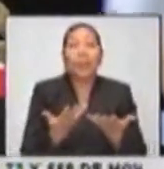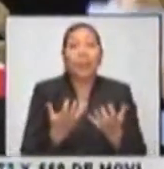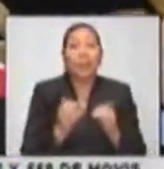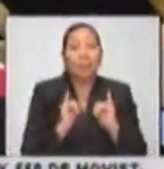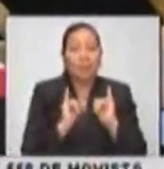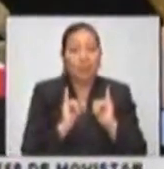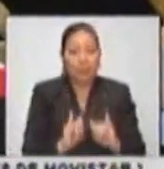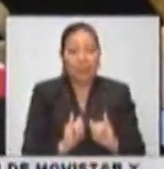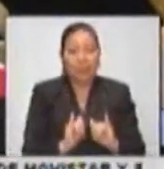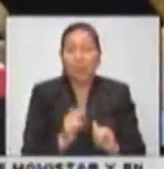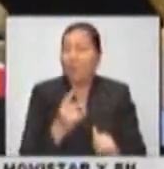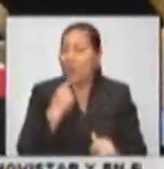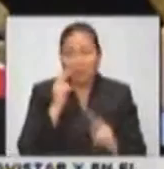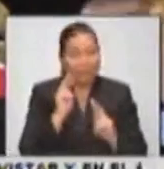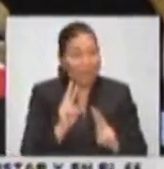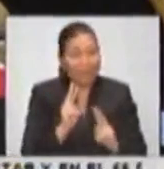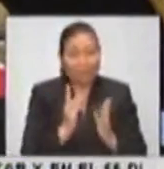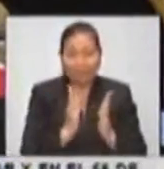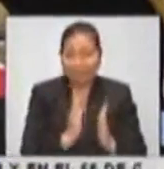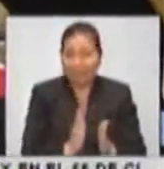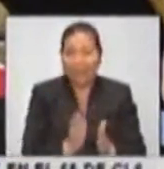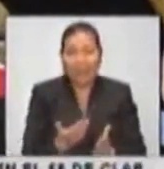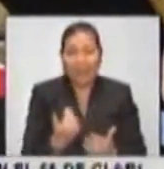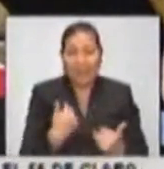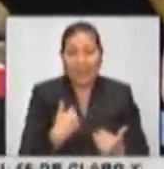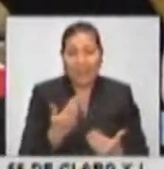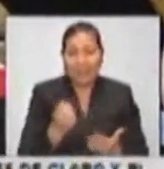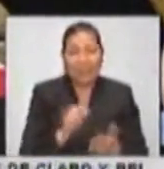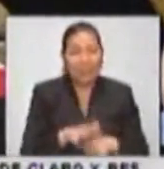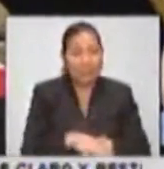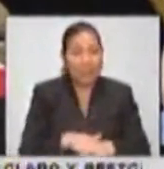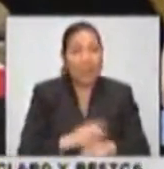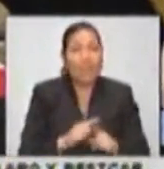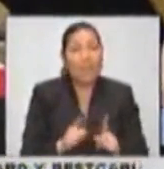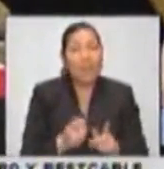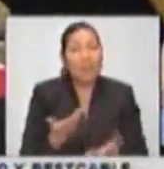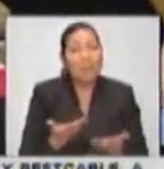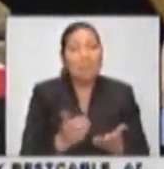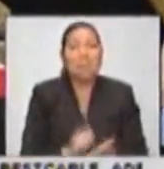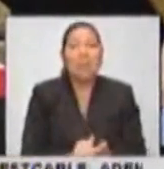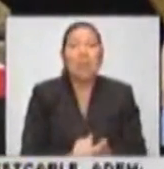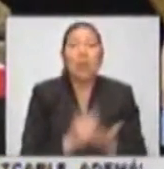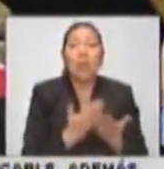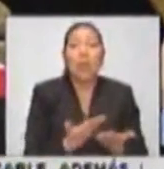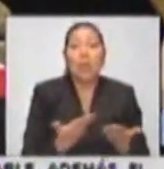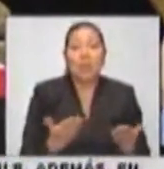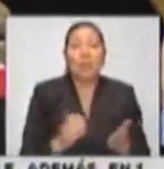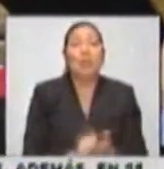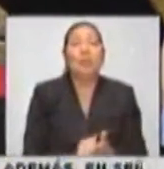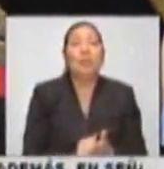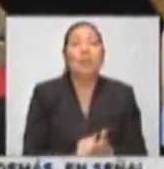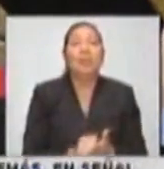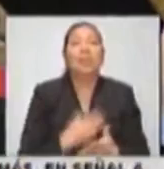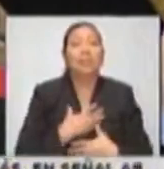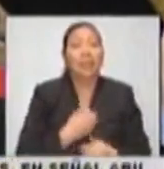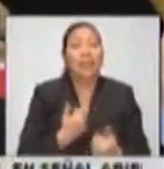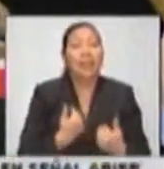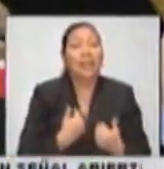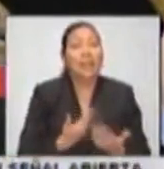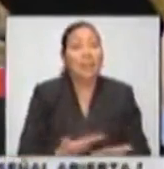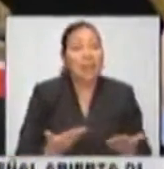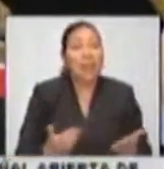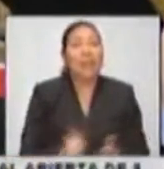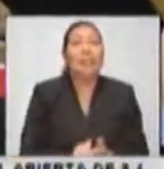de verdad. No es la visión concertada que nos pide nuestro sistema de planeamiento, pero será por lo menos elementos, y felizmente tenemos los